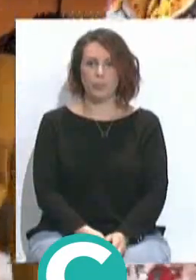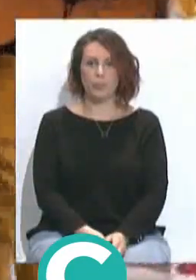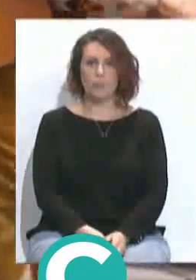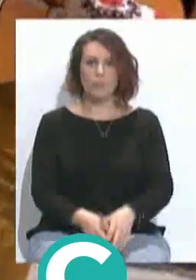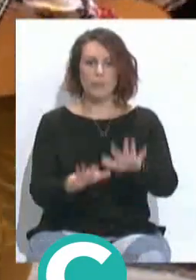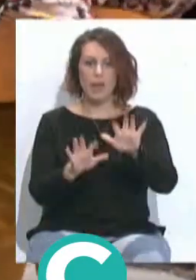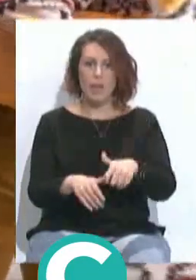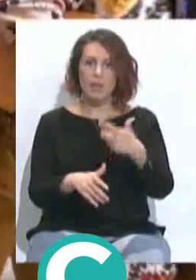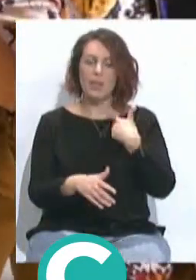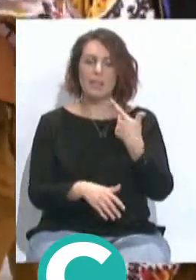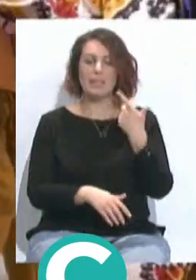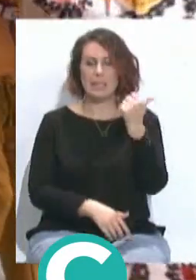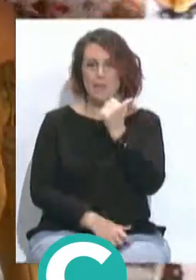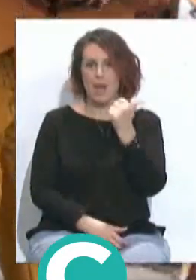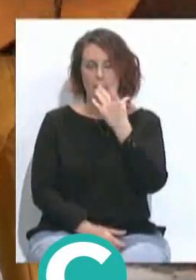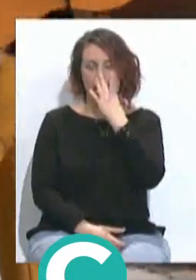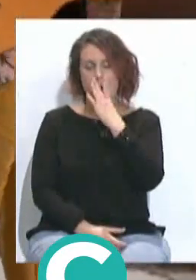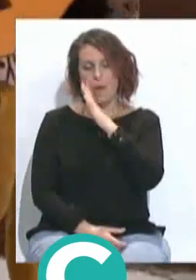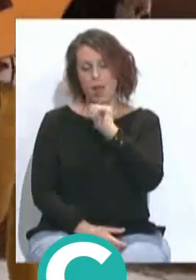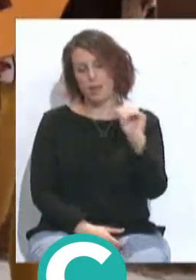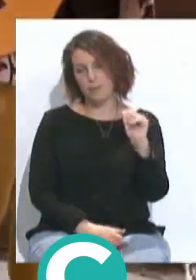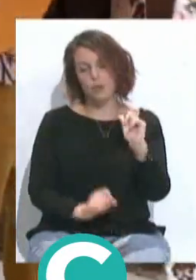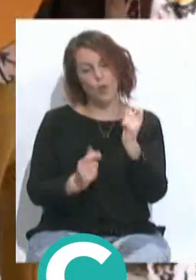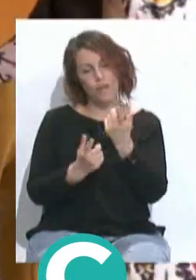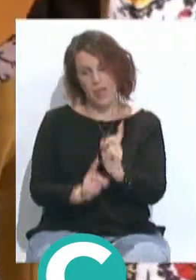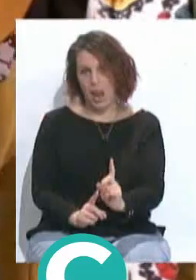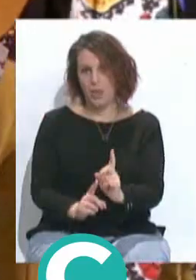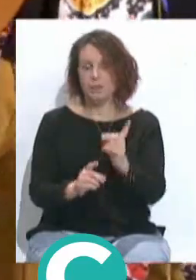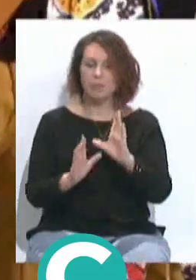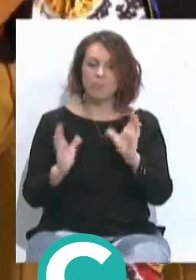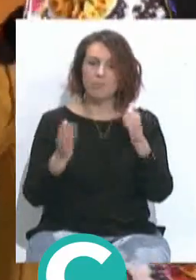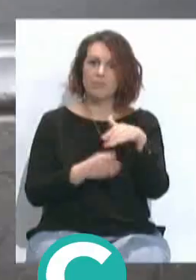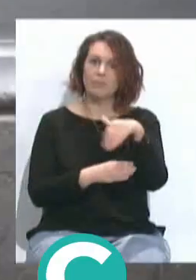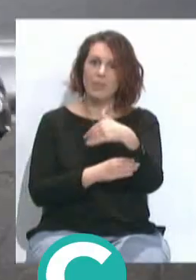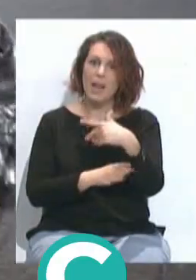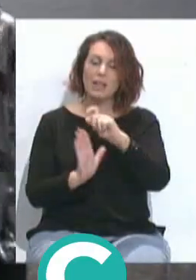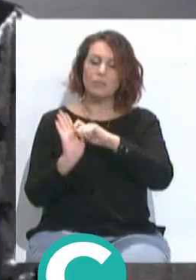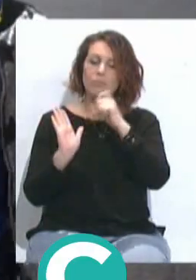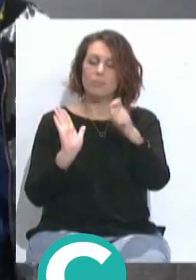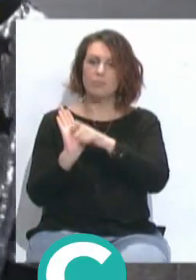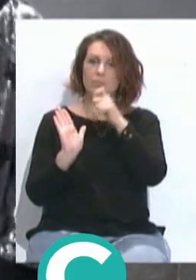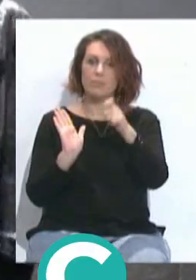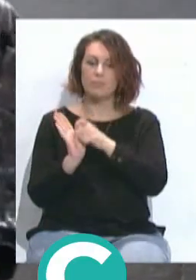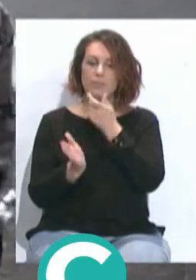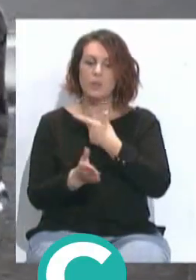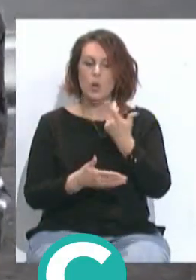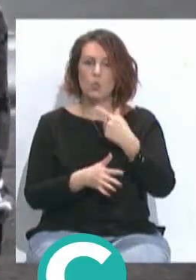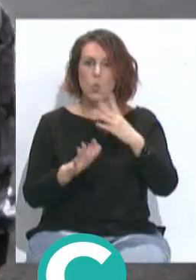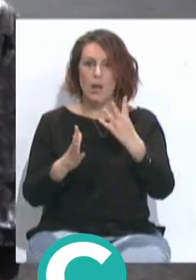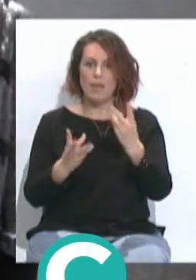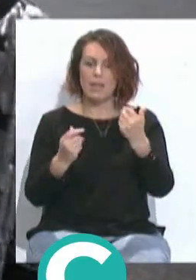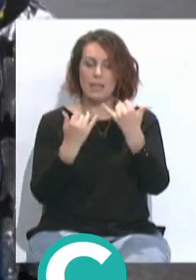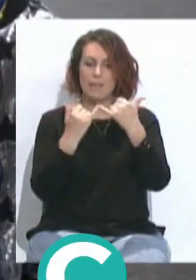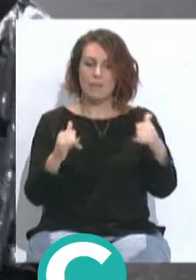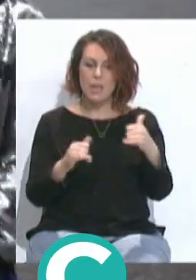Cádiz despide la semana de carnaval no oficial. Agrupaciones callejeras y romanceros han reinado durante estos nueve días de